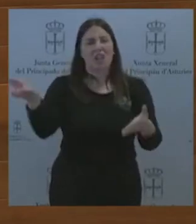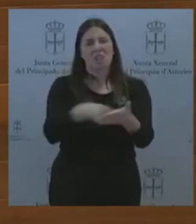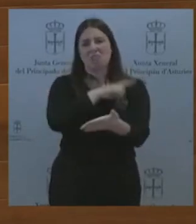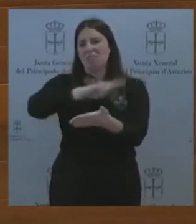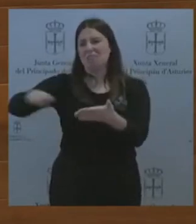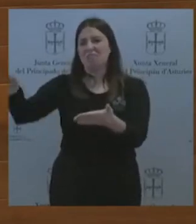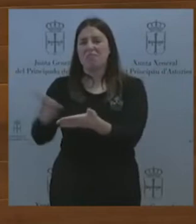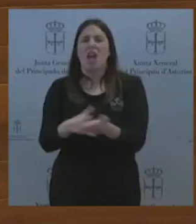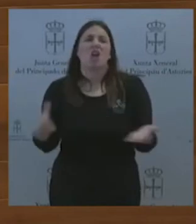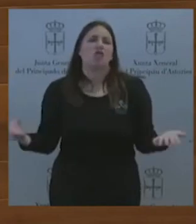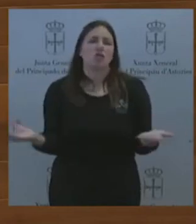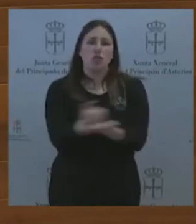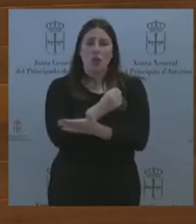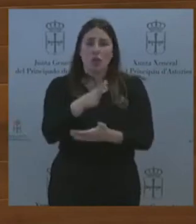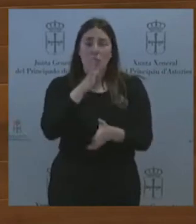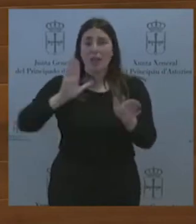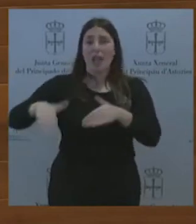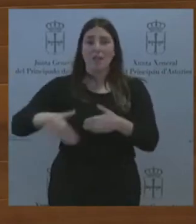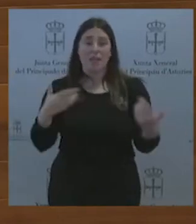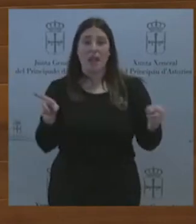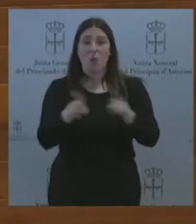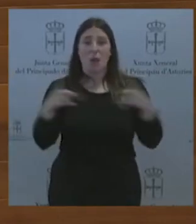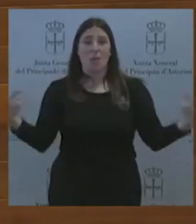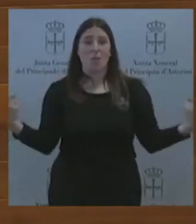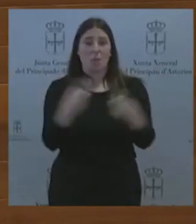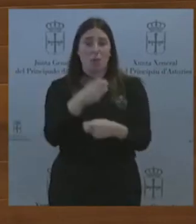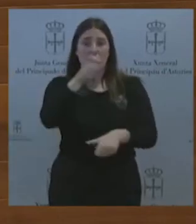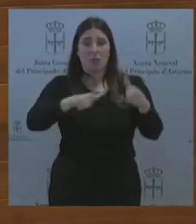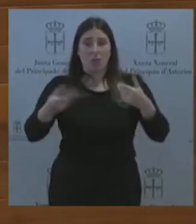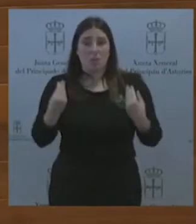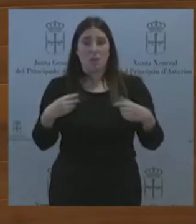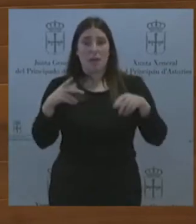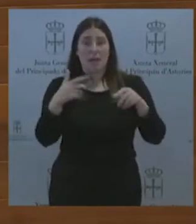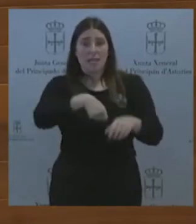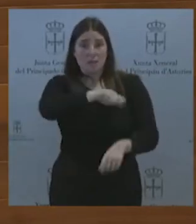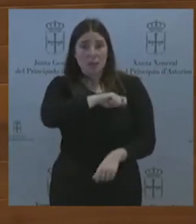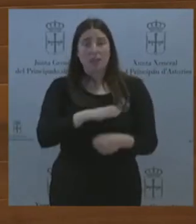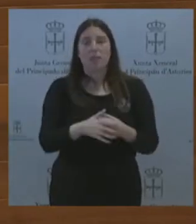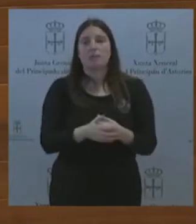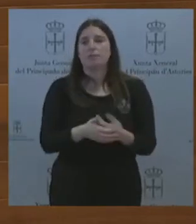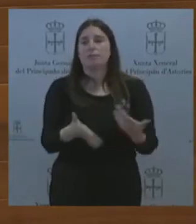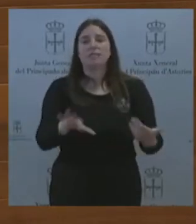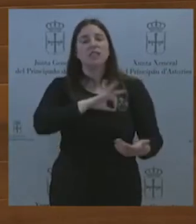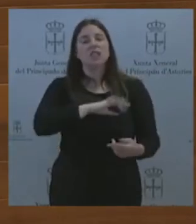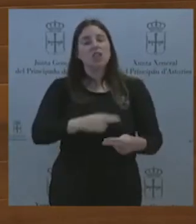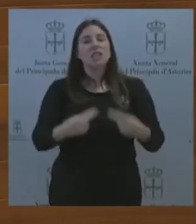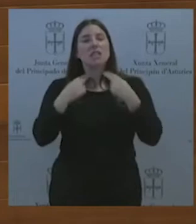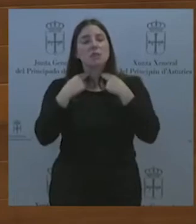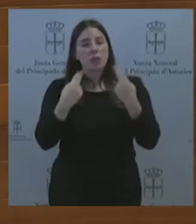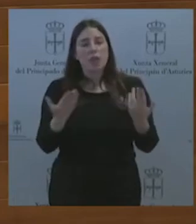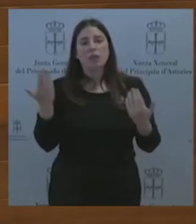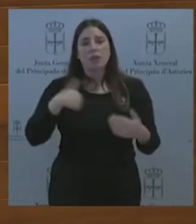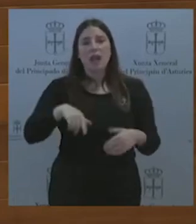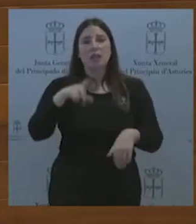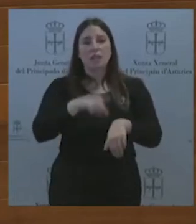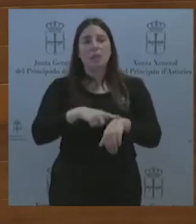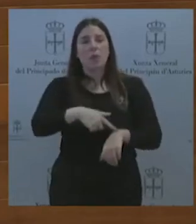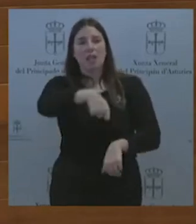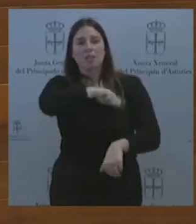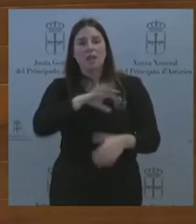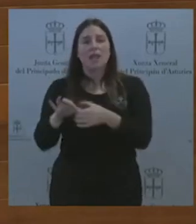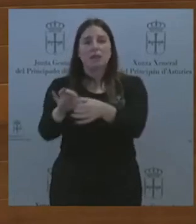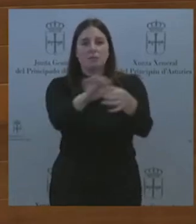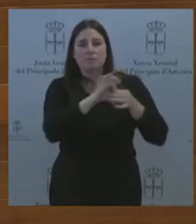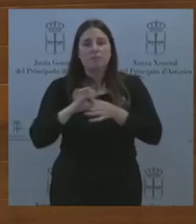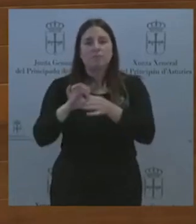entre españoles. Señorías, es tiempo de unir España y de recuperar, señorías, un proyecto común. En